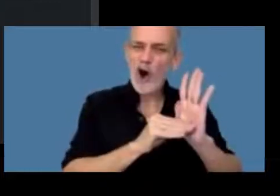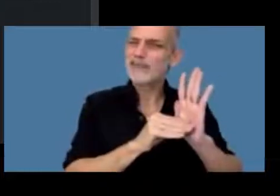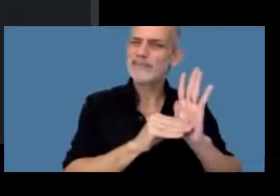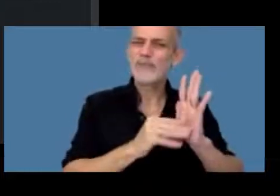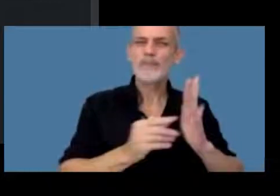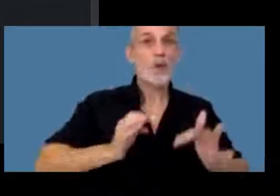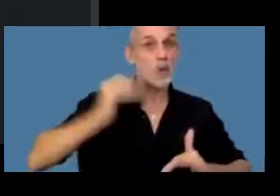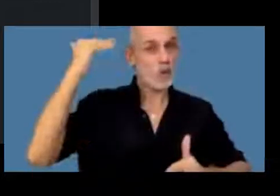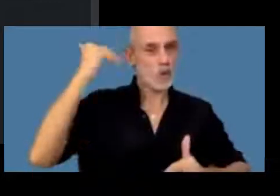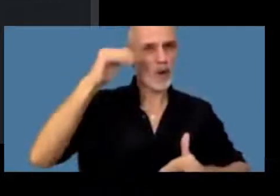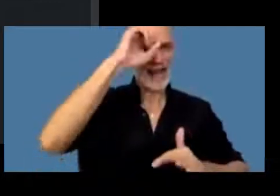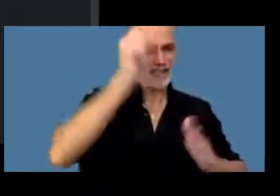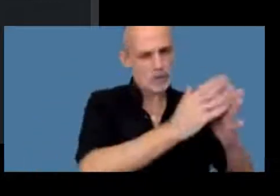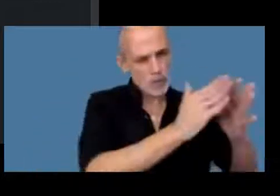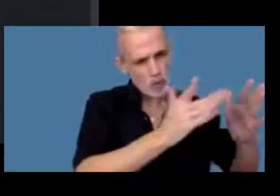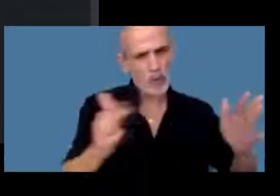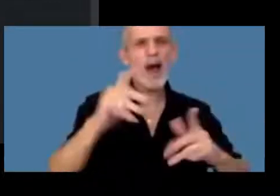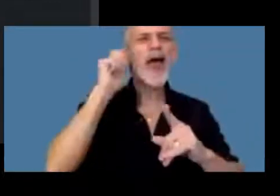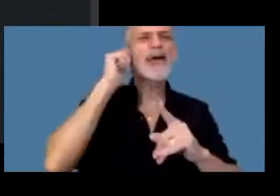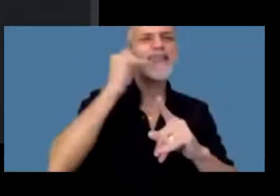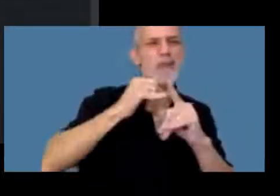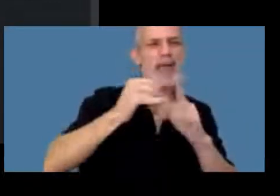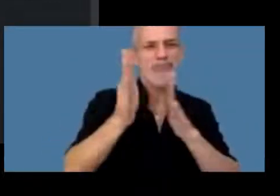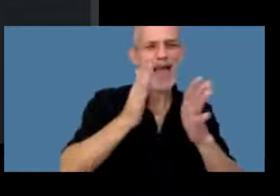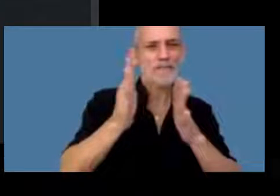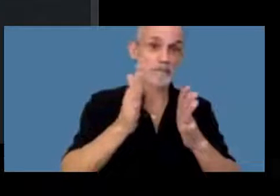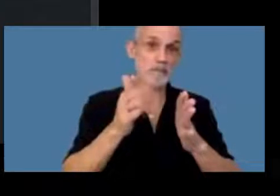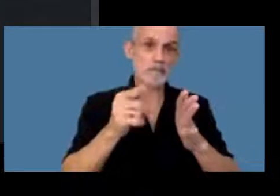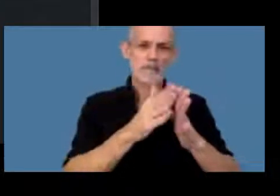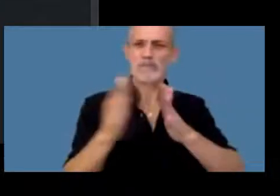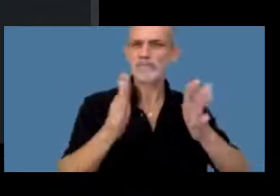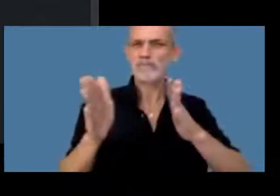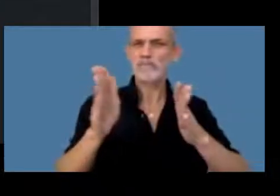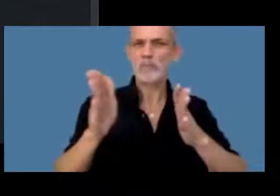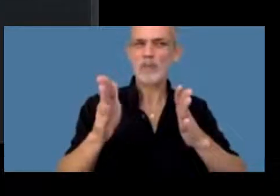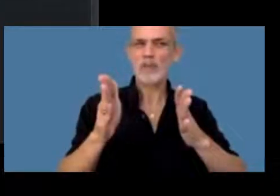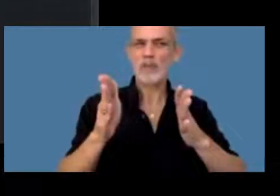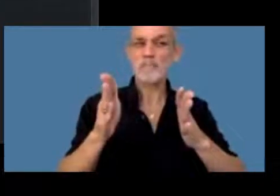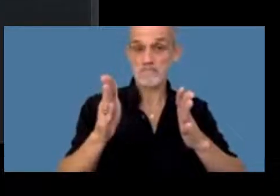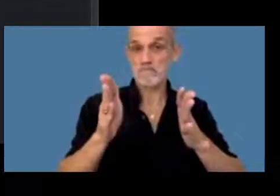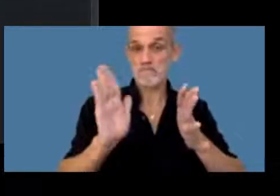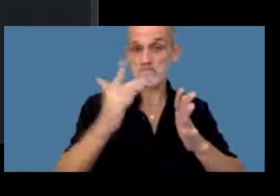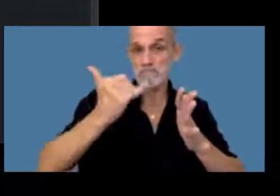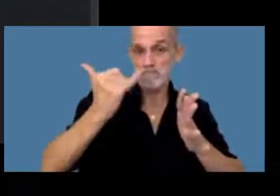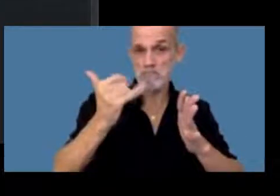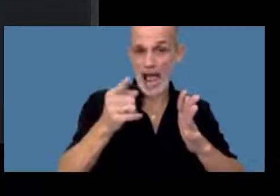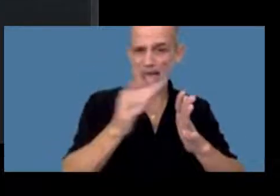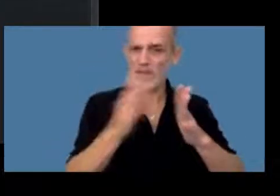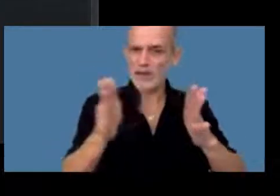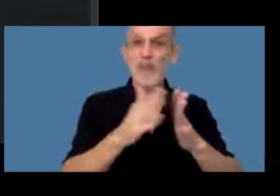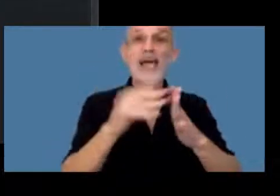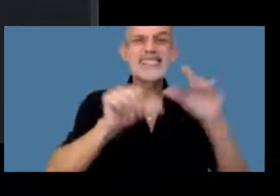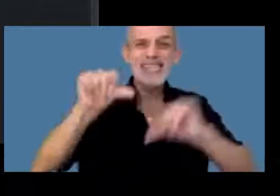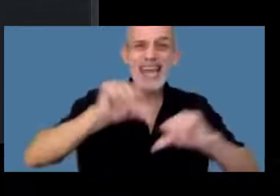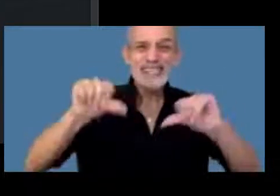Pasamos a la Edad Media, digamos, otro freno que podemos hacer, en donde la ciencia, siempre entre comillas,